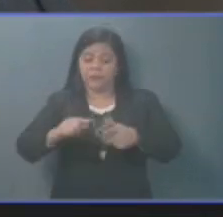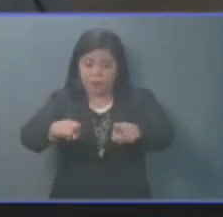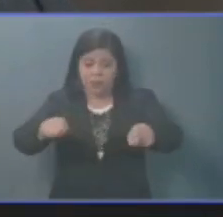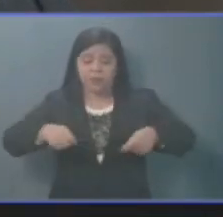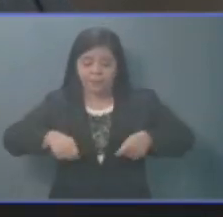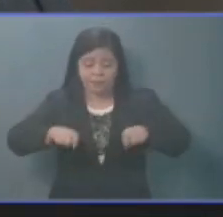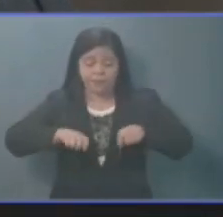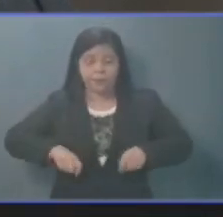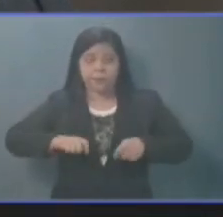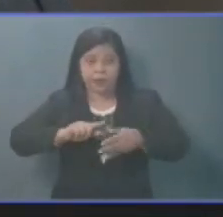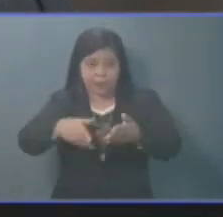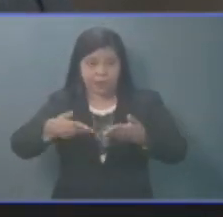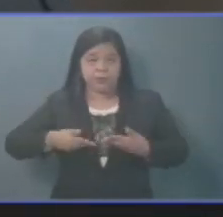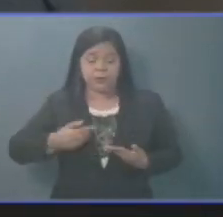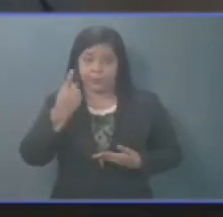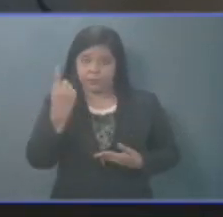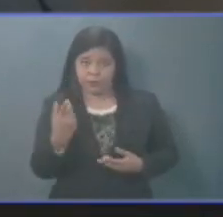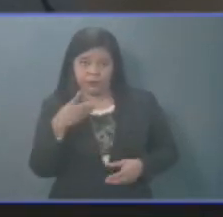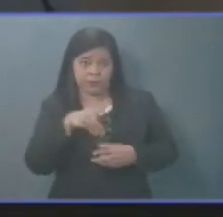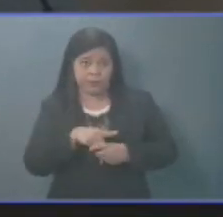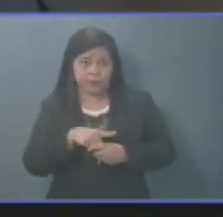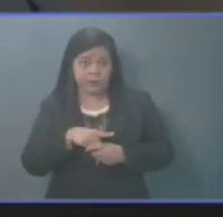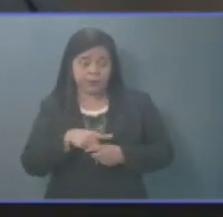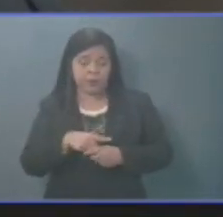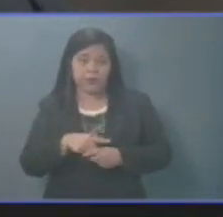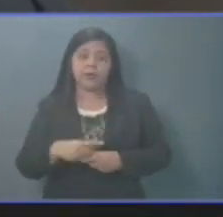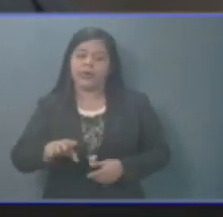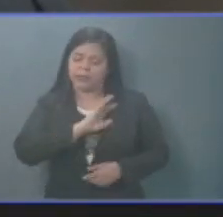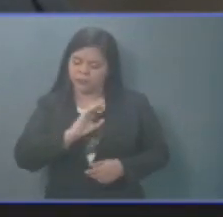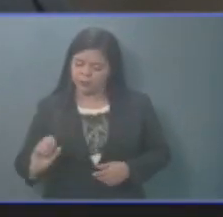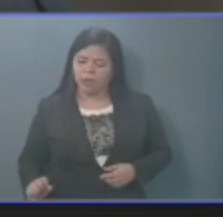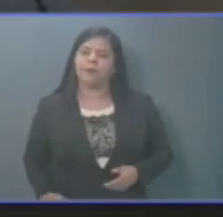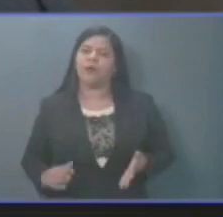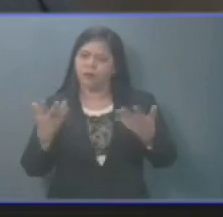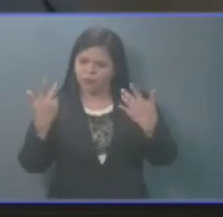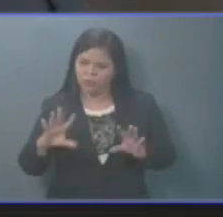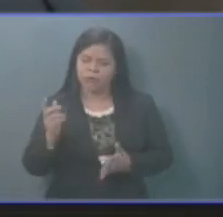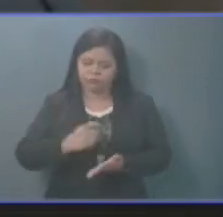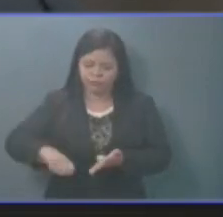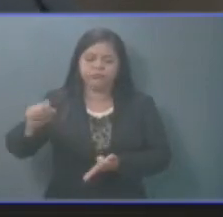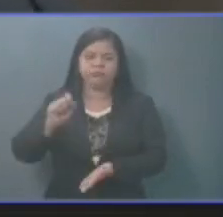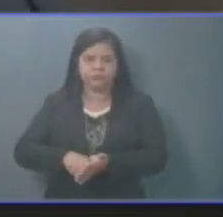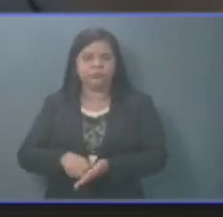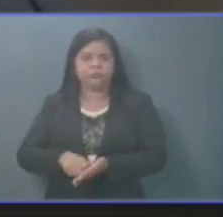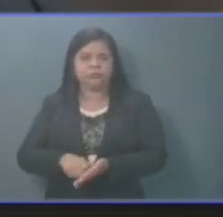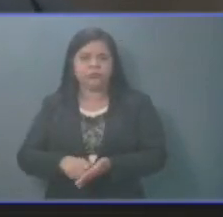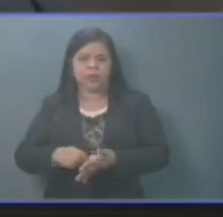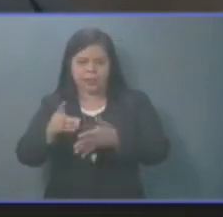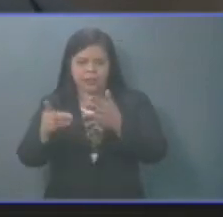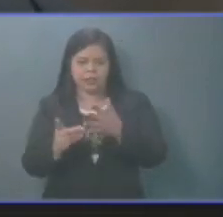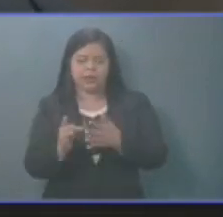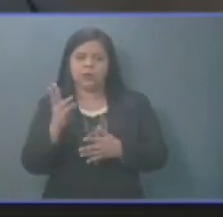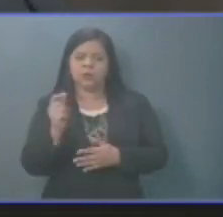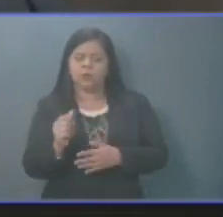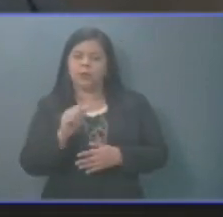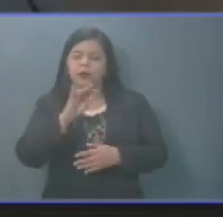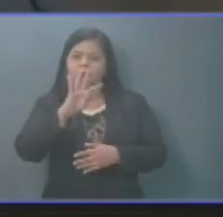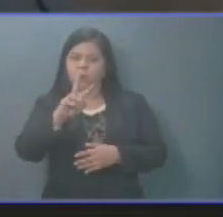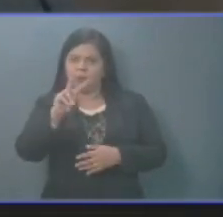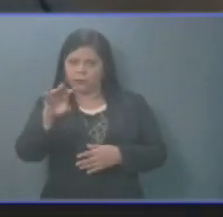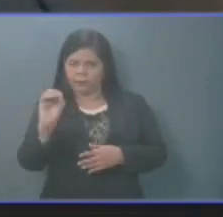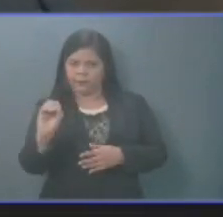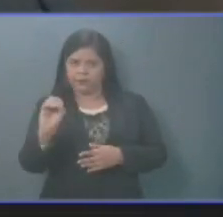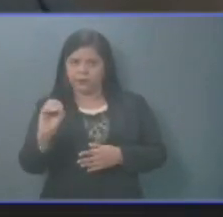los Derechos de las Personas con Discapacidad, suscrita y ratificada por el Estado salvadoreño mediante decreto legislativo número